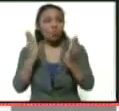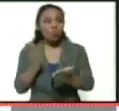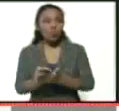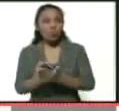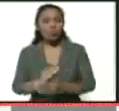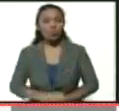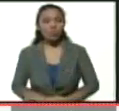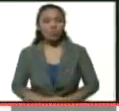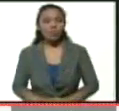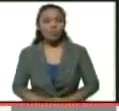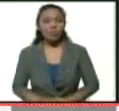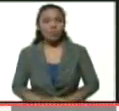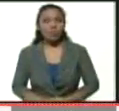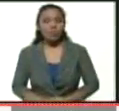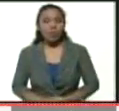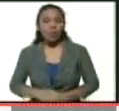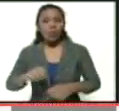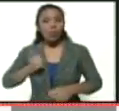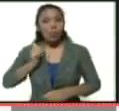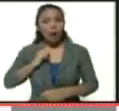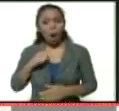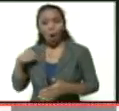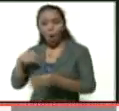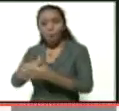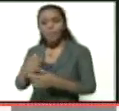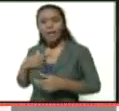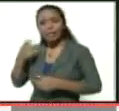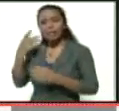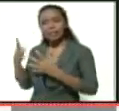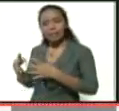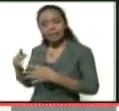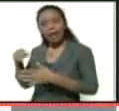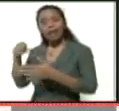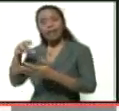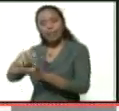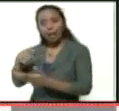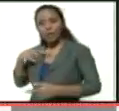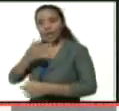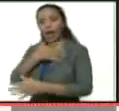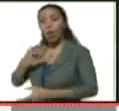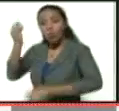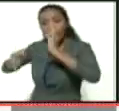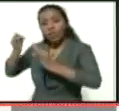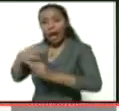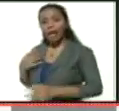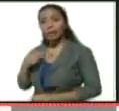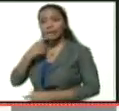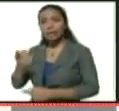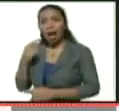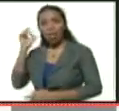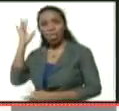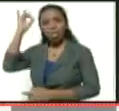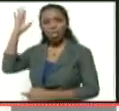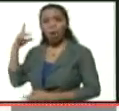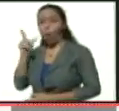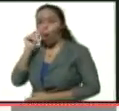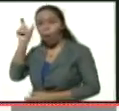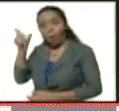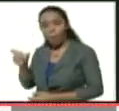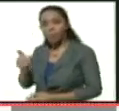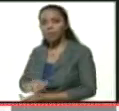matar, destruir, o cualquier golpe de Estado que querían justificar en el siglo XX, decían que era comunista. Jacobo